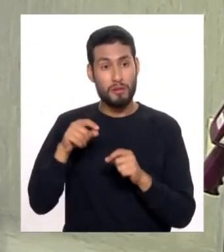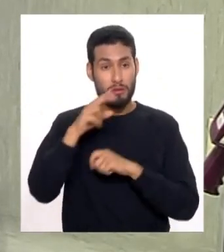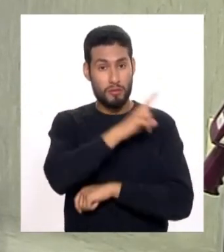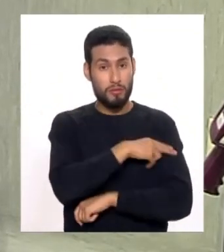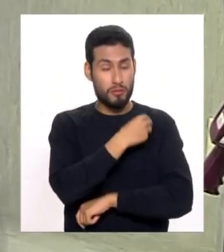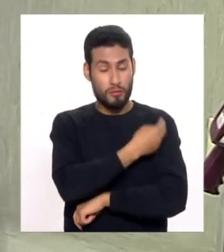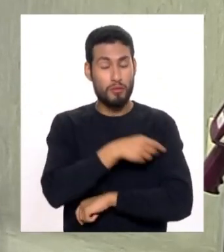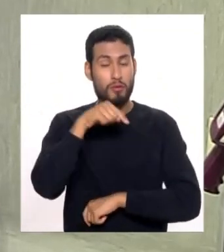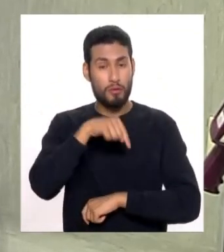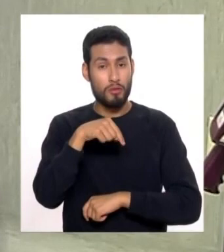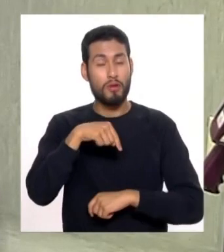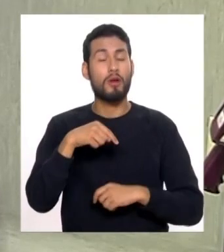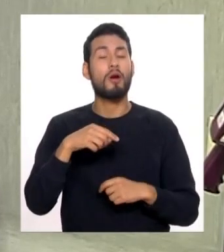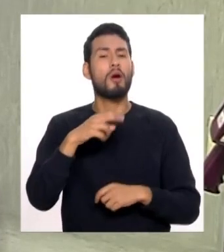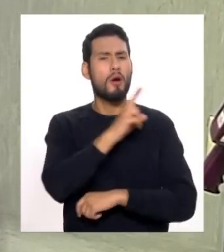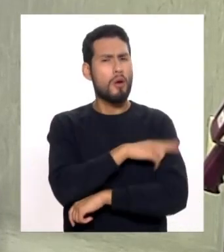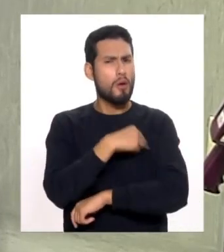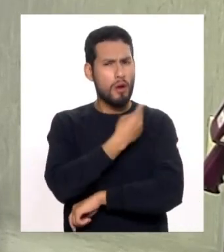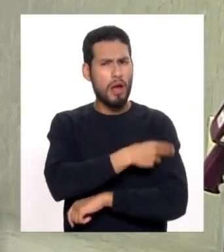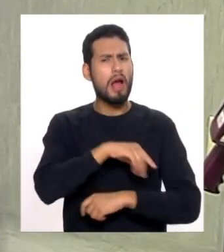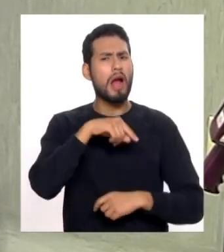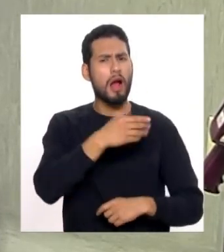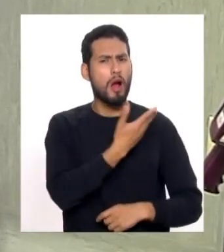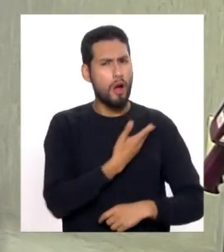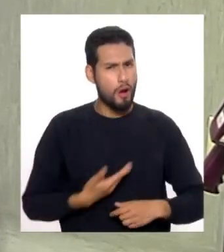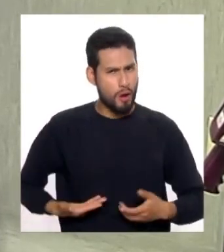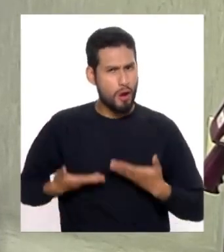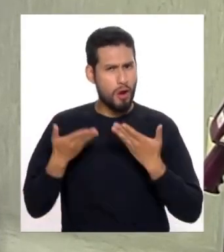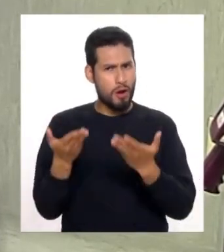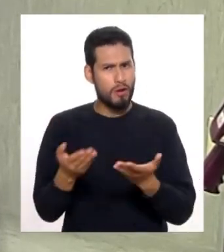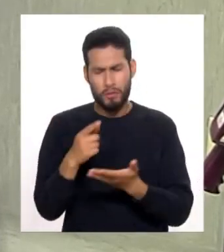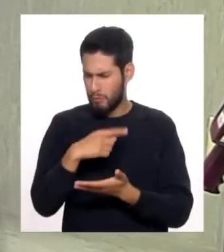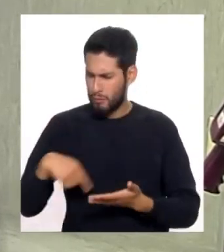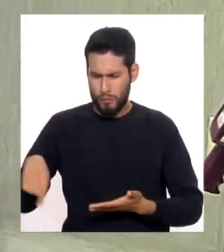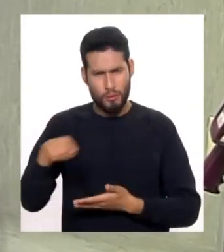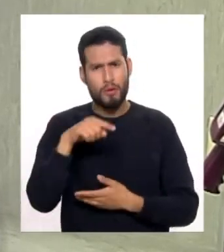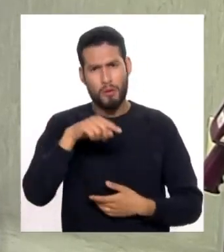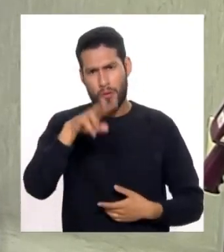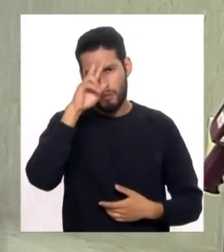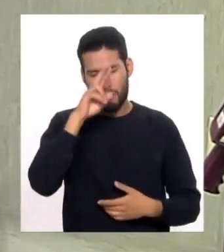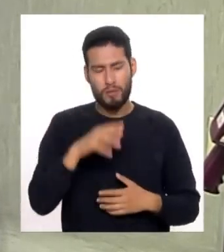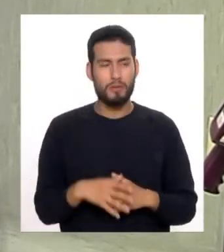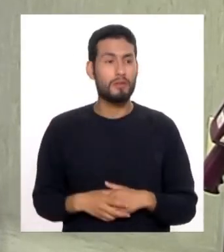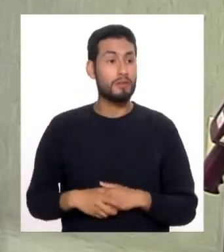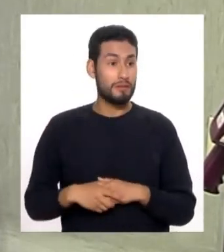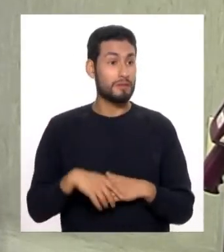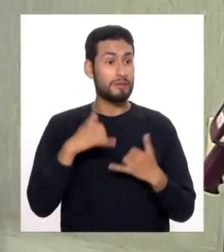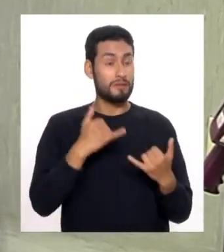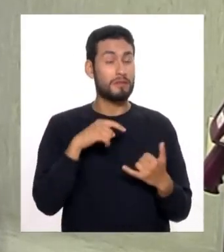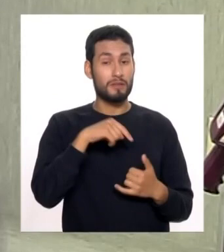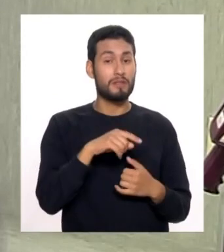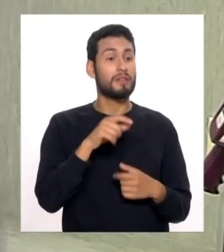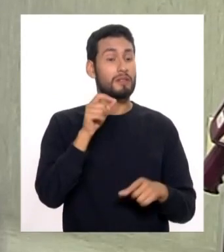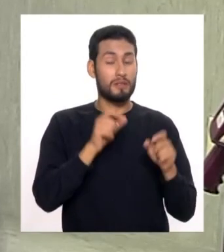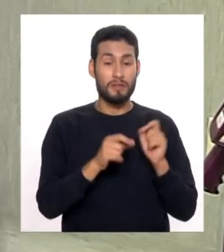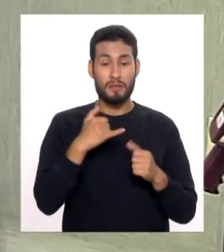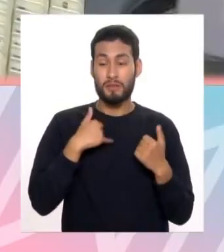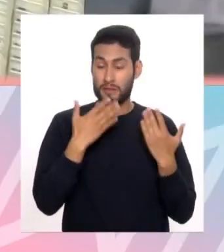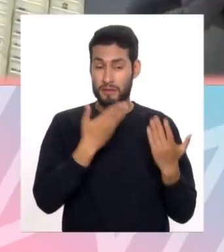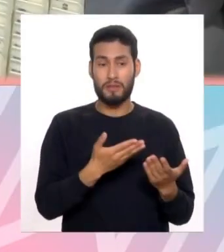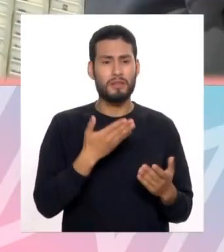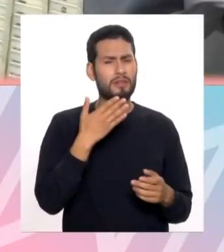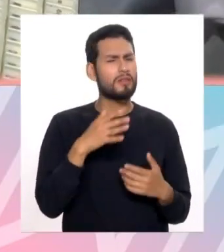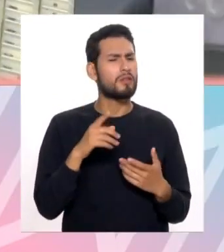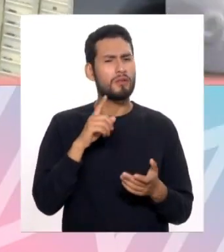hospitales públicos como el nuestro, ¿no? Entonces está al alcance de toda nuestra población del Perú. Bueno, y hablando justamente de la población, nos acompaña una paciente. ¿Cuál